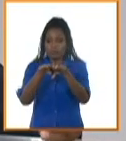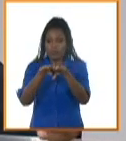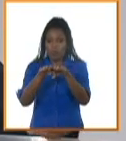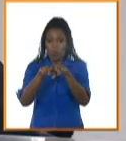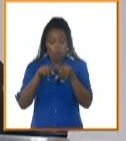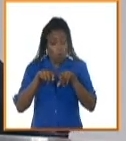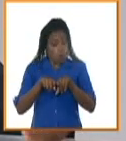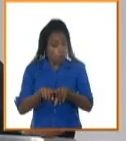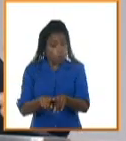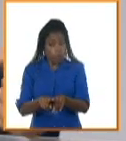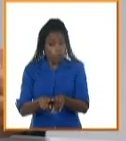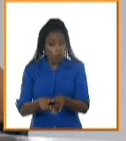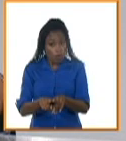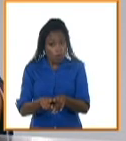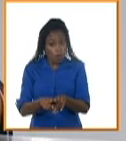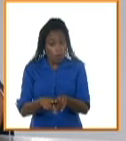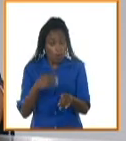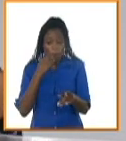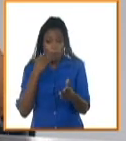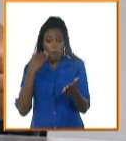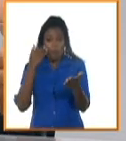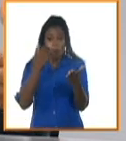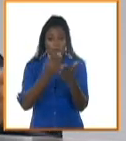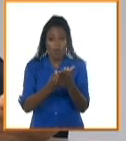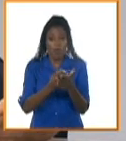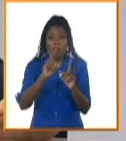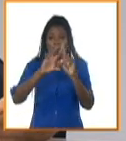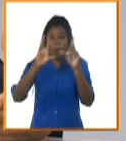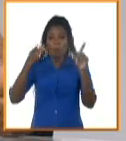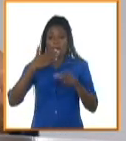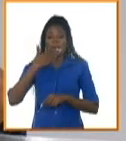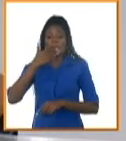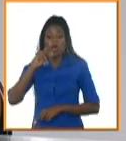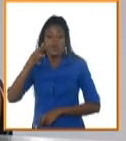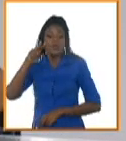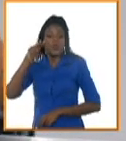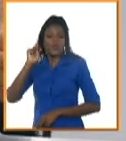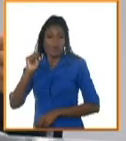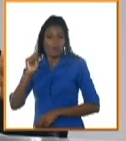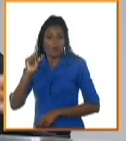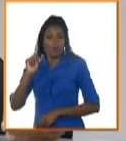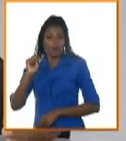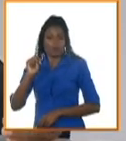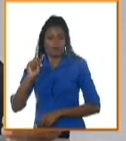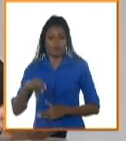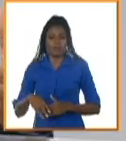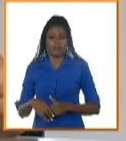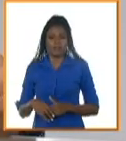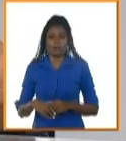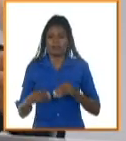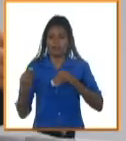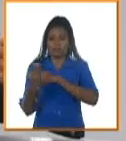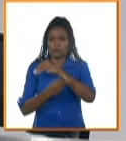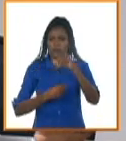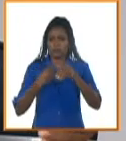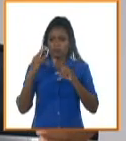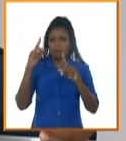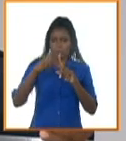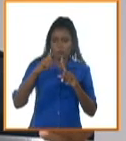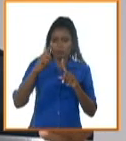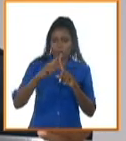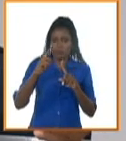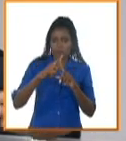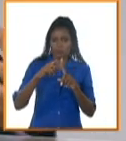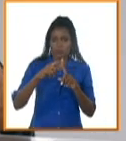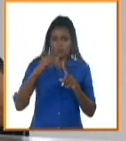ahorita aspirar a tener un país cada vez más moderno con una transformación digital que rebase los temas